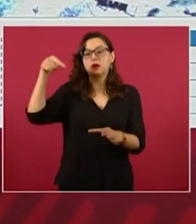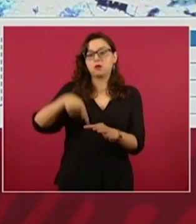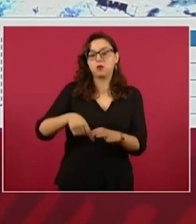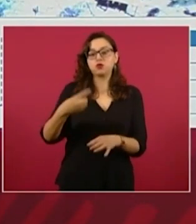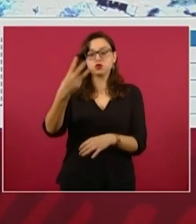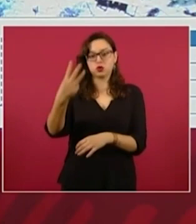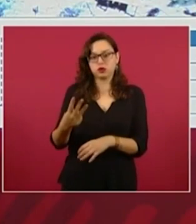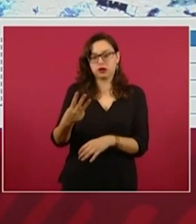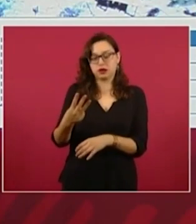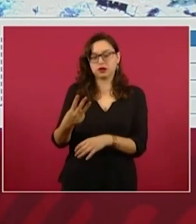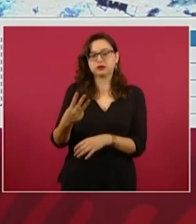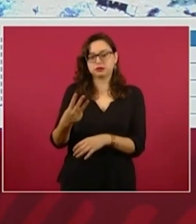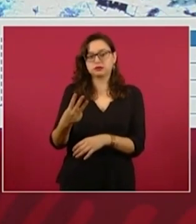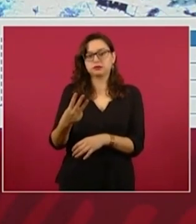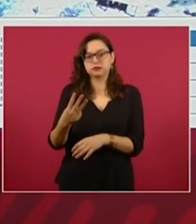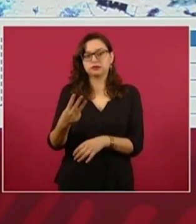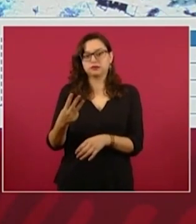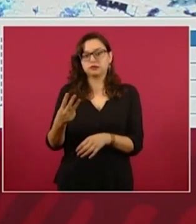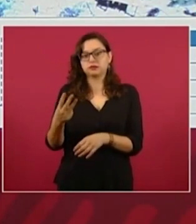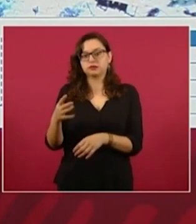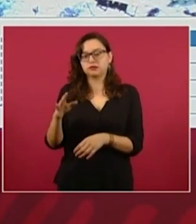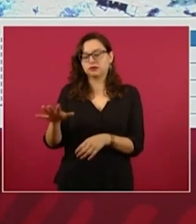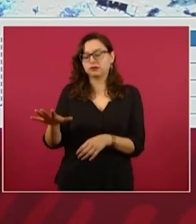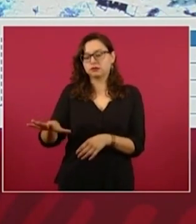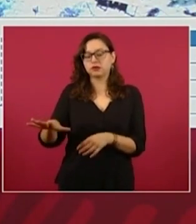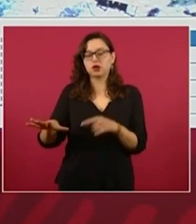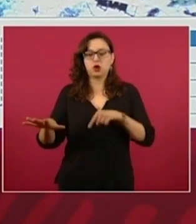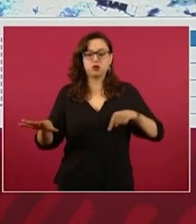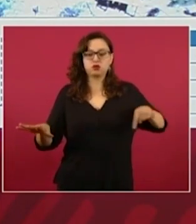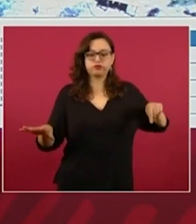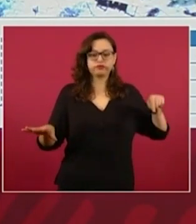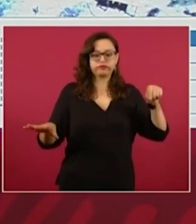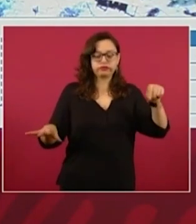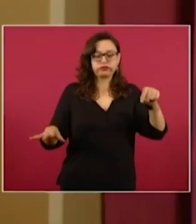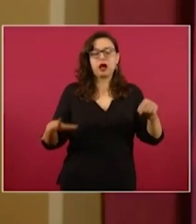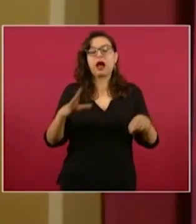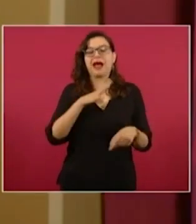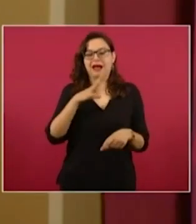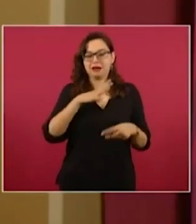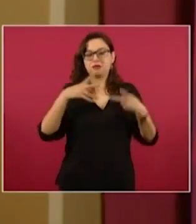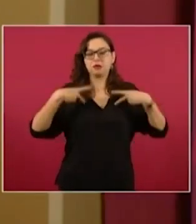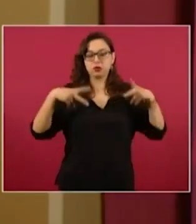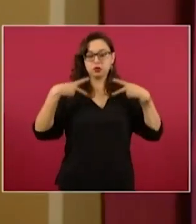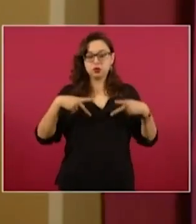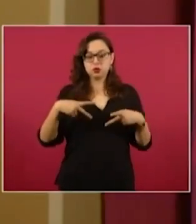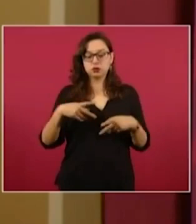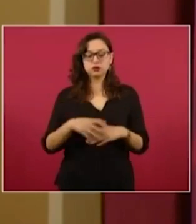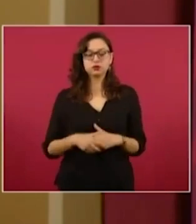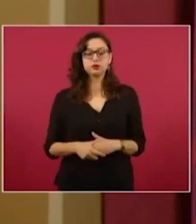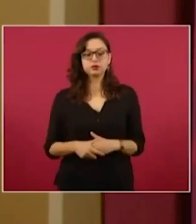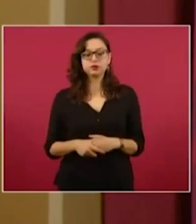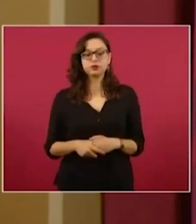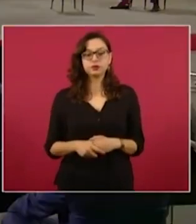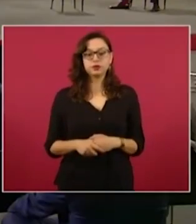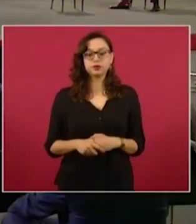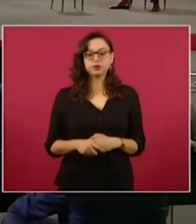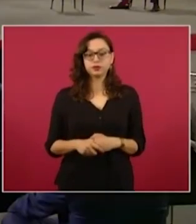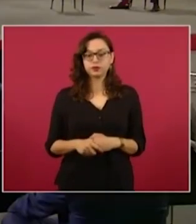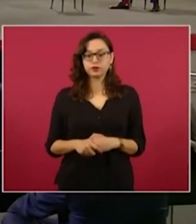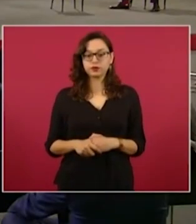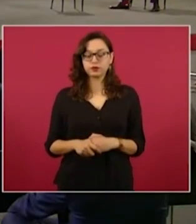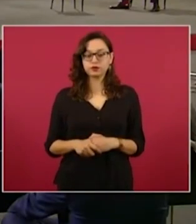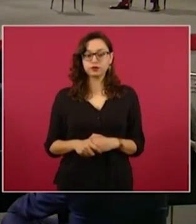tenemos a los demás en ubicaciones. Los técnicos de